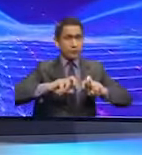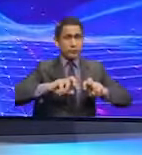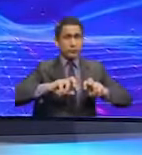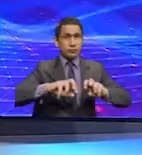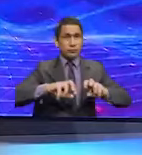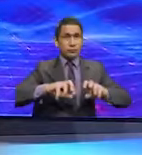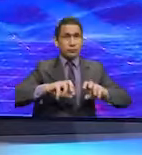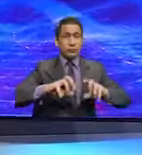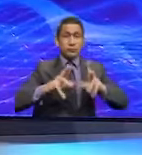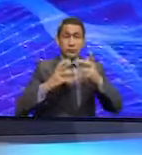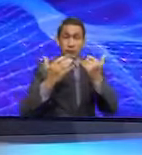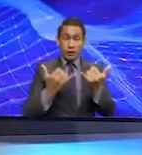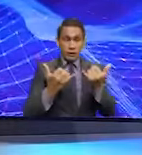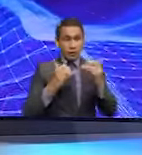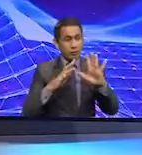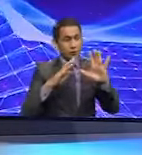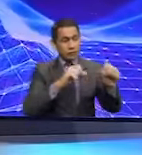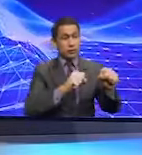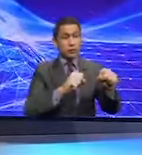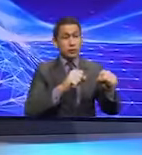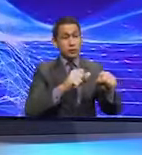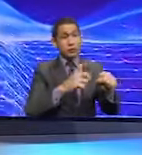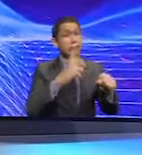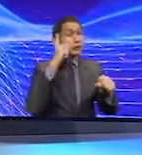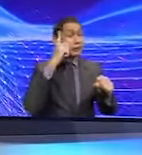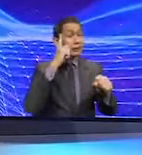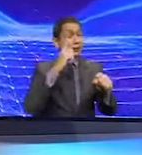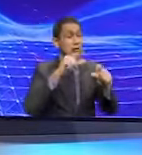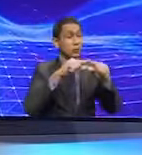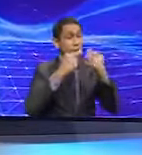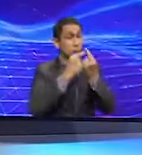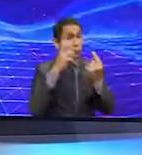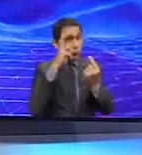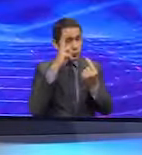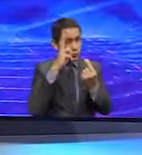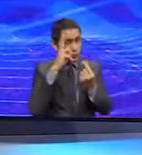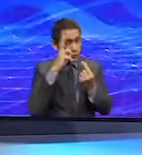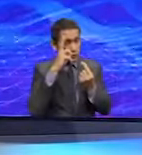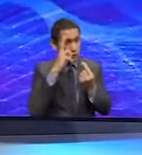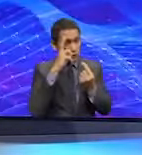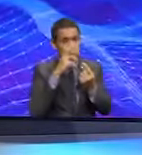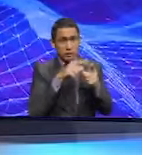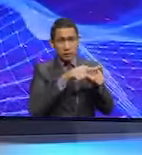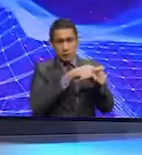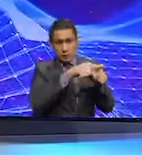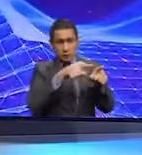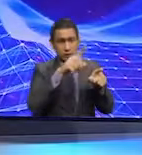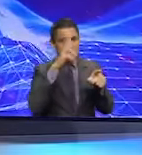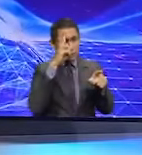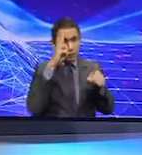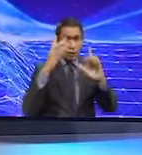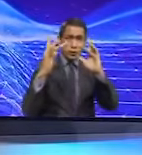detenidos se encuentran líderes de organizaciones delictivas que tienen nexos con grupos irregulares